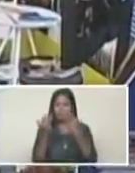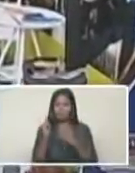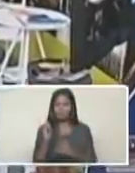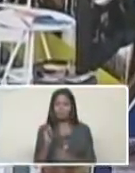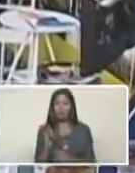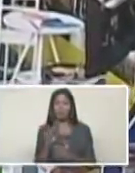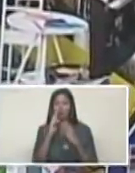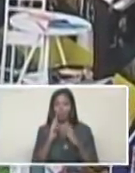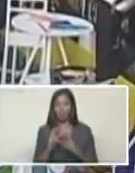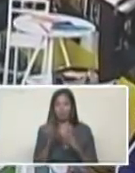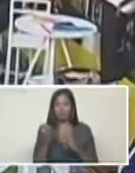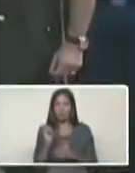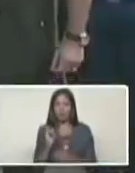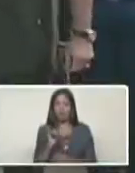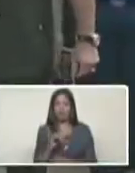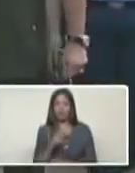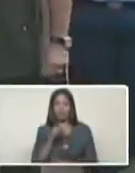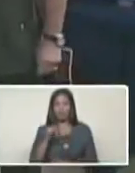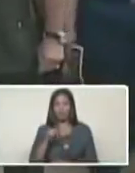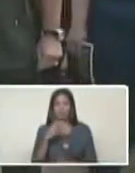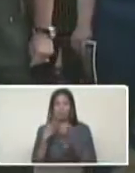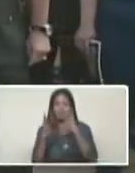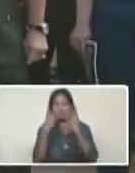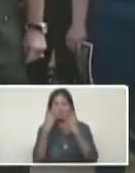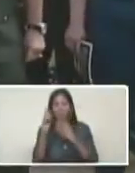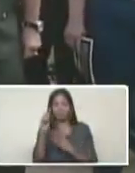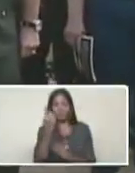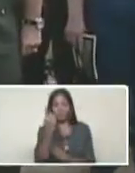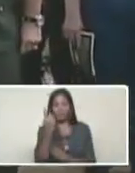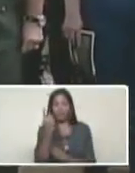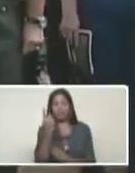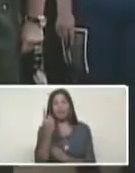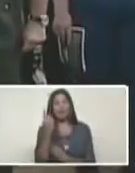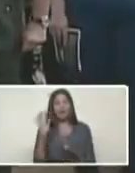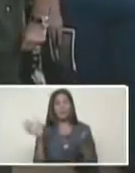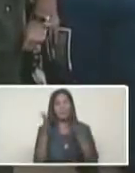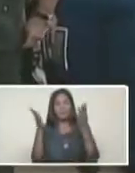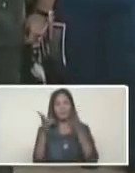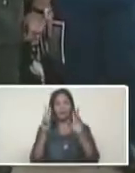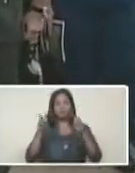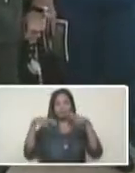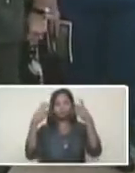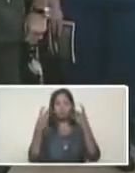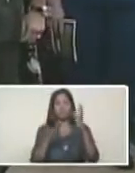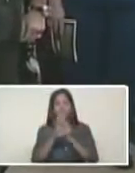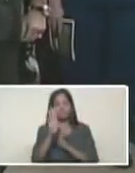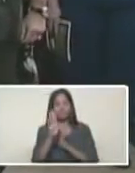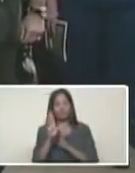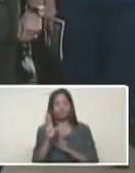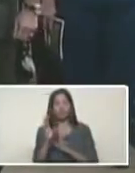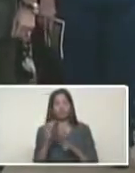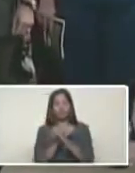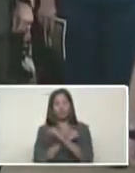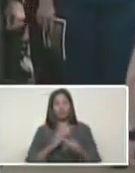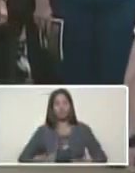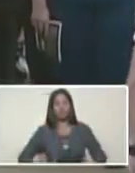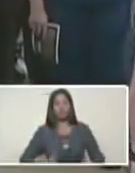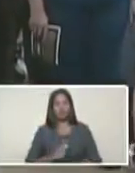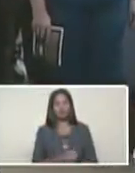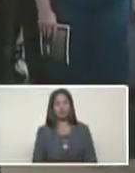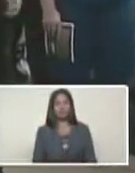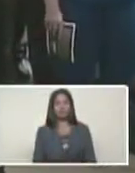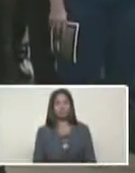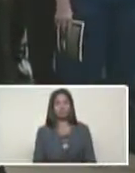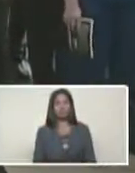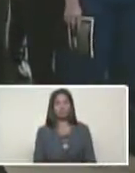los resultados de esta feria, primera feria de la innovación, la ciencia y tecnología para el desarrollo de la Fuerza Armada Nacional Bolivariana, por